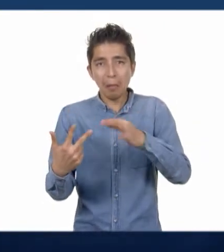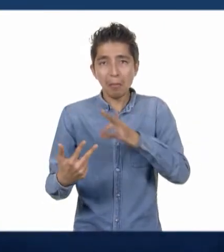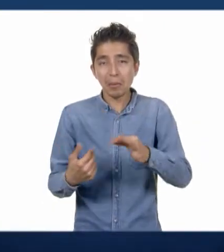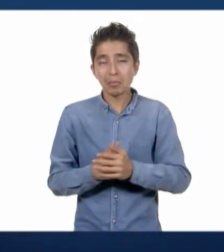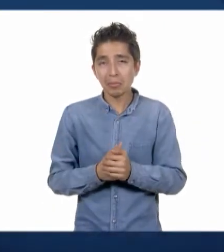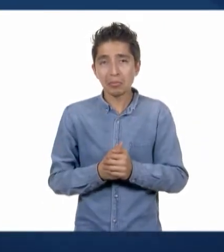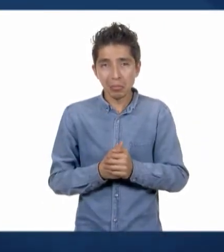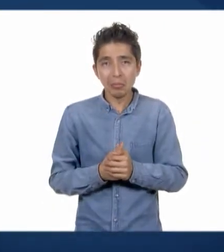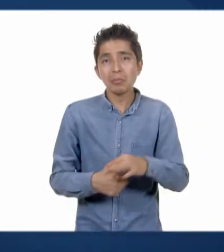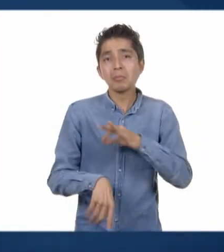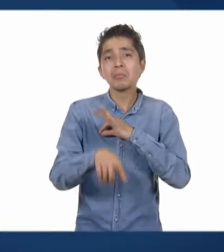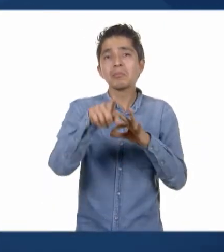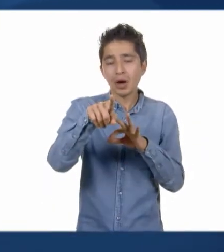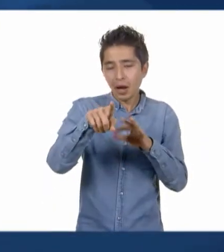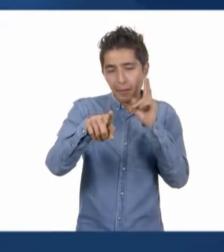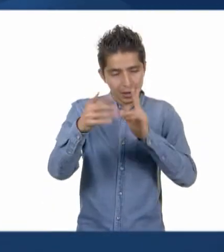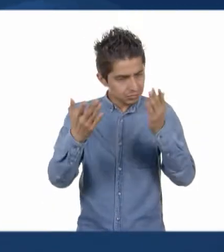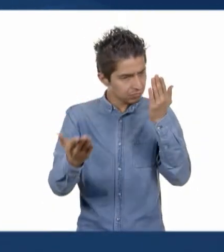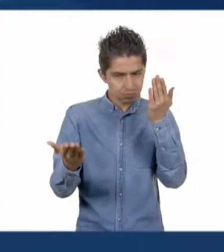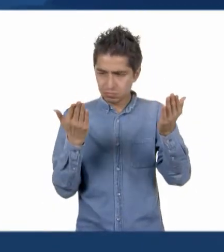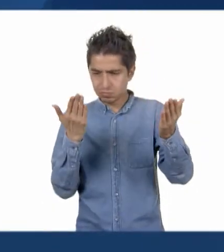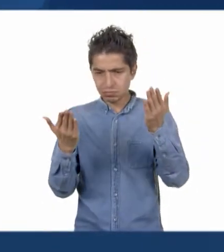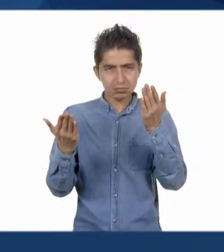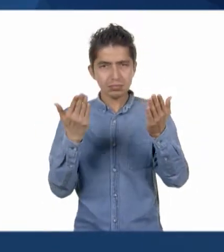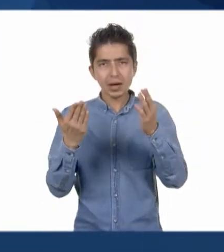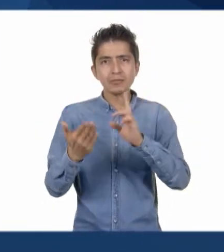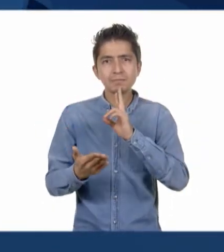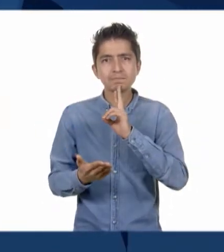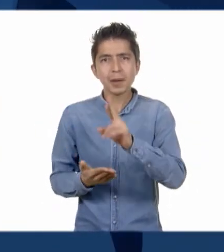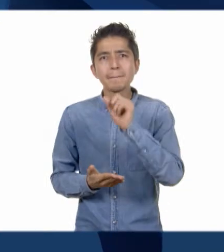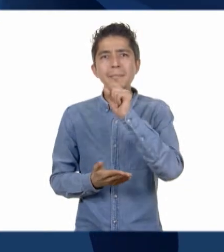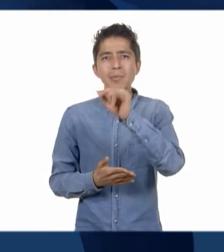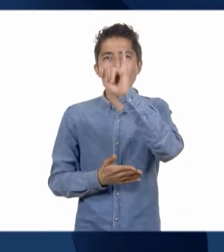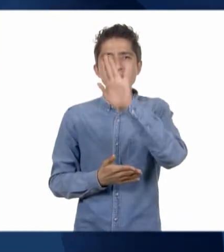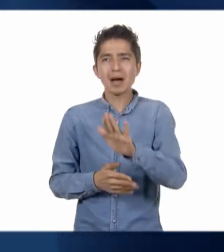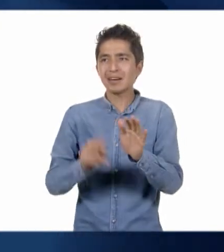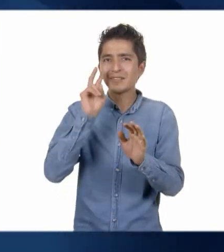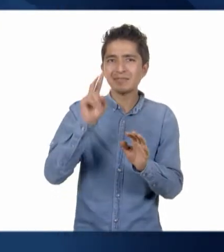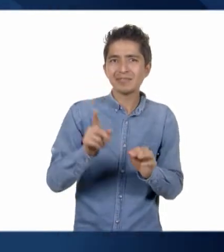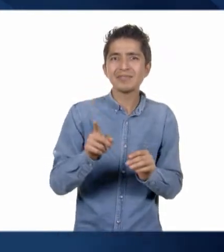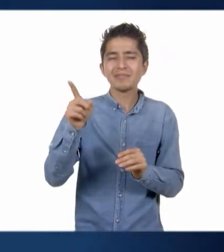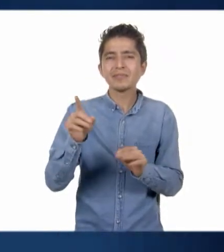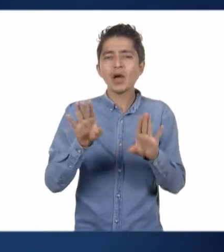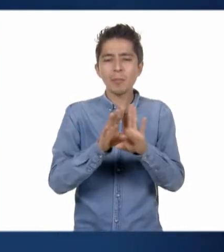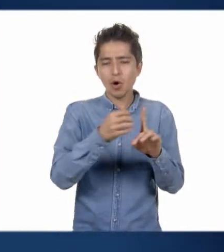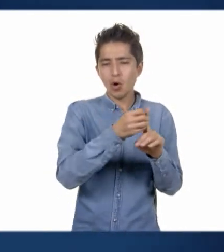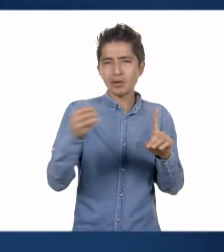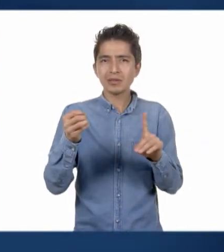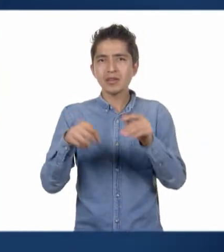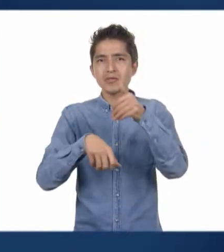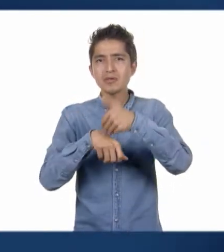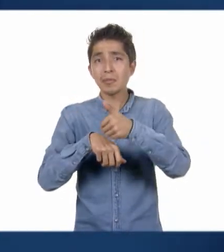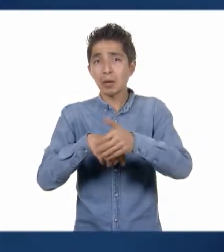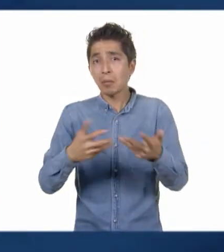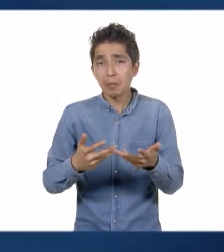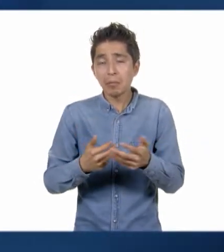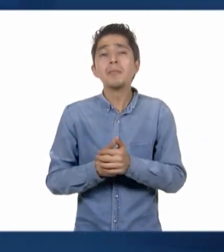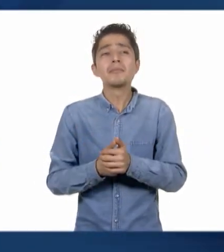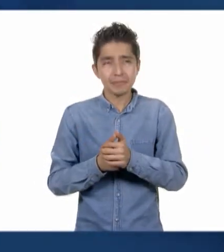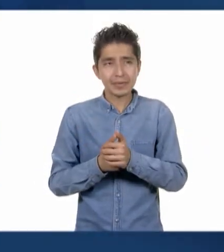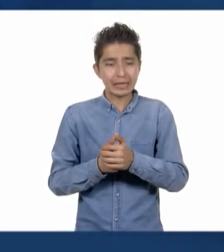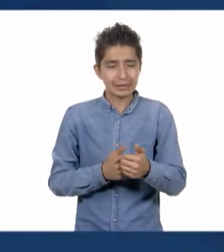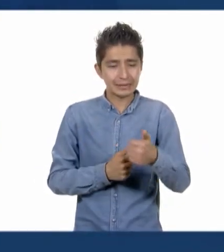Pueden comparar sus respuestas con las de la imagen que se proyecta, considerando el orden de los números. Quedarían